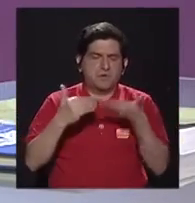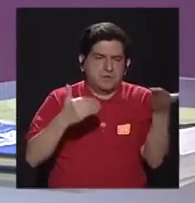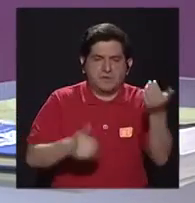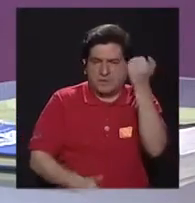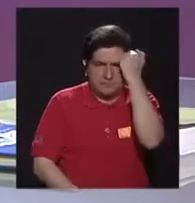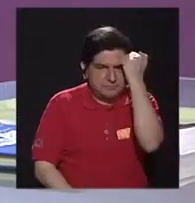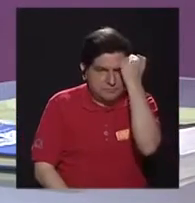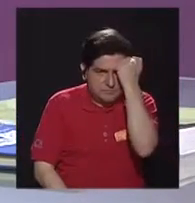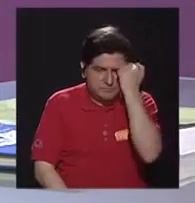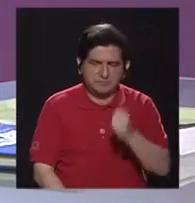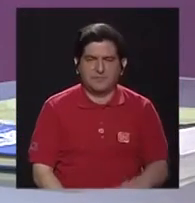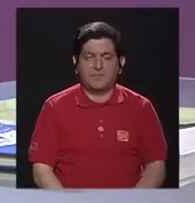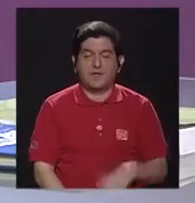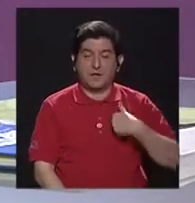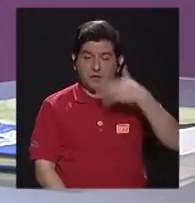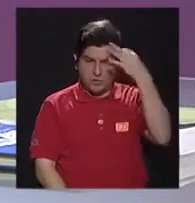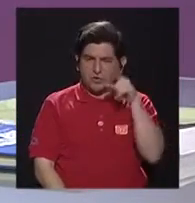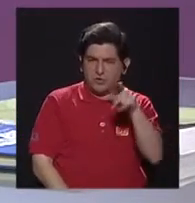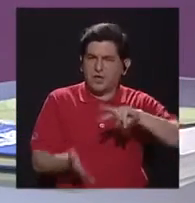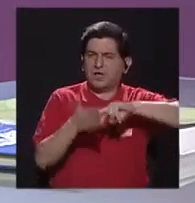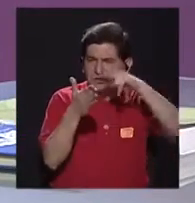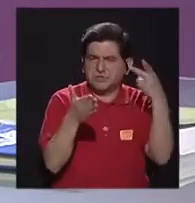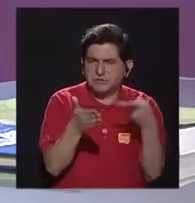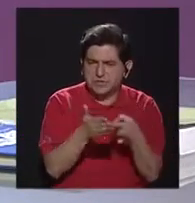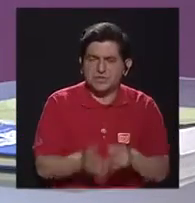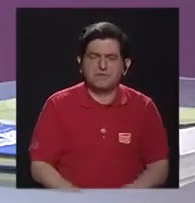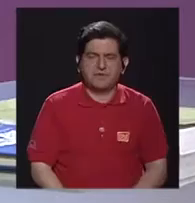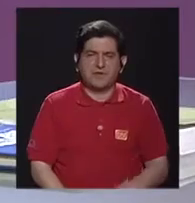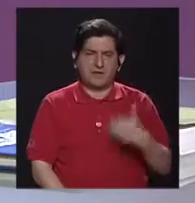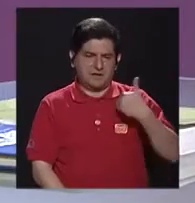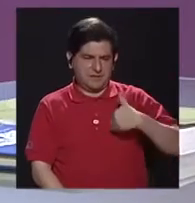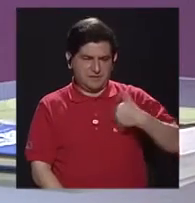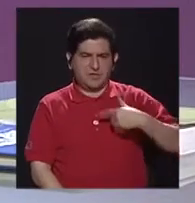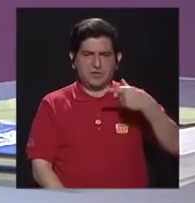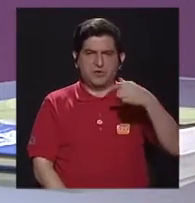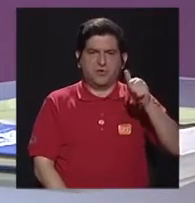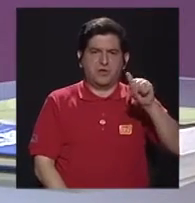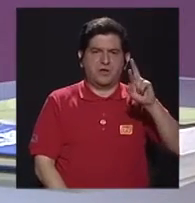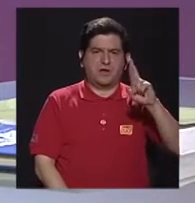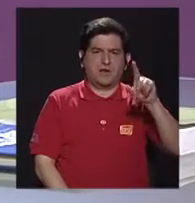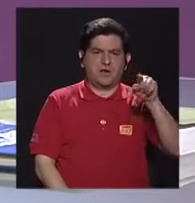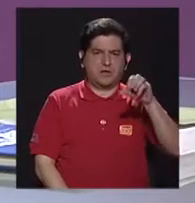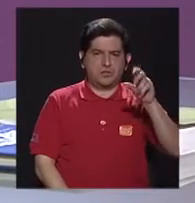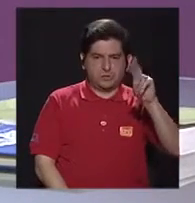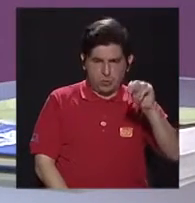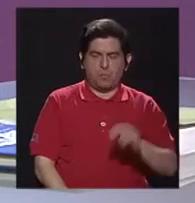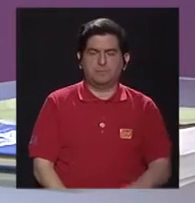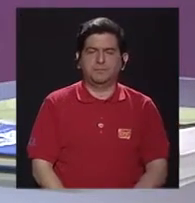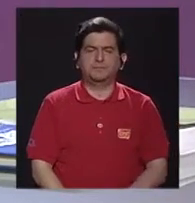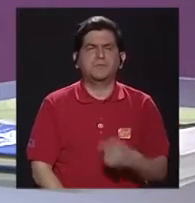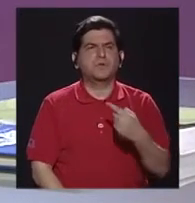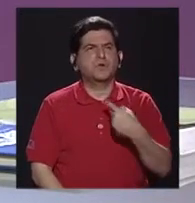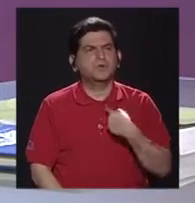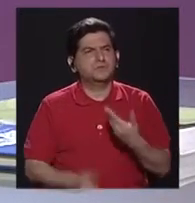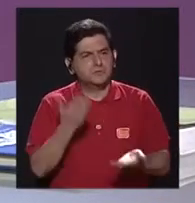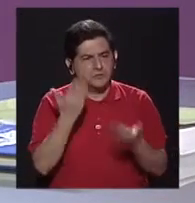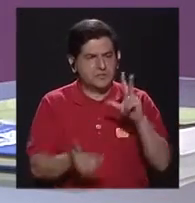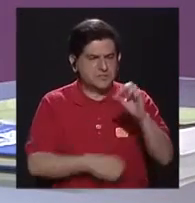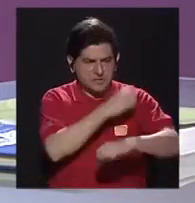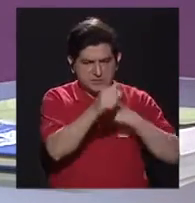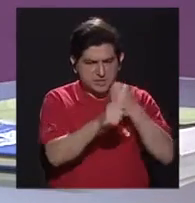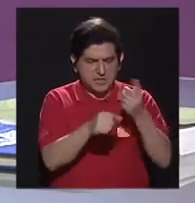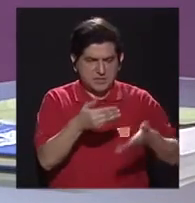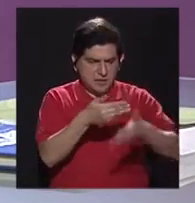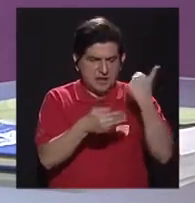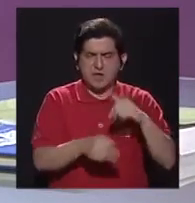está diciendo. Me parece que a eso se refiere el señor Garzón, con justa razón. Es decir, yo hace 30 años